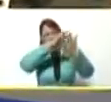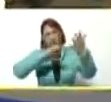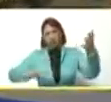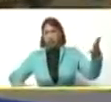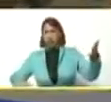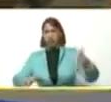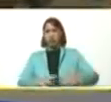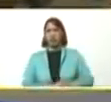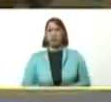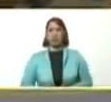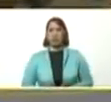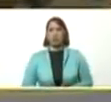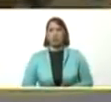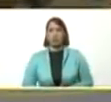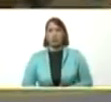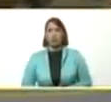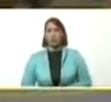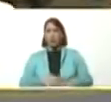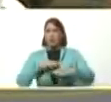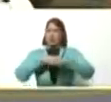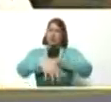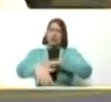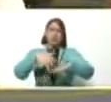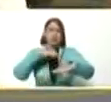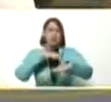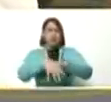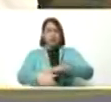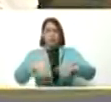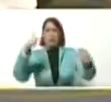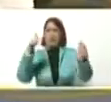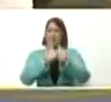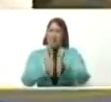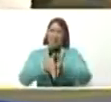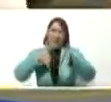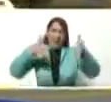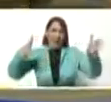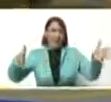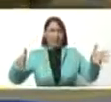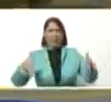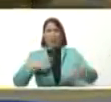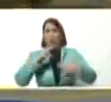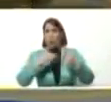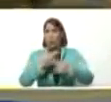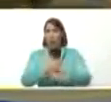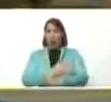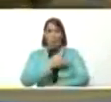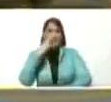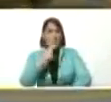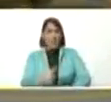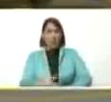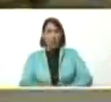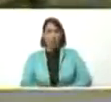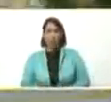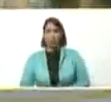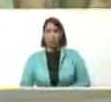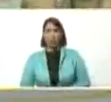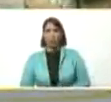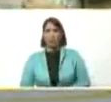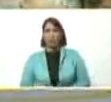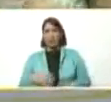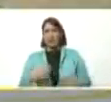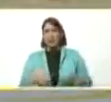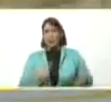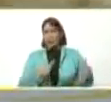Ávila, se vino encima con piedra gigantesca, enorme, nunca antes vista. Hubo miles de